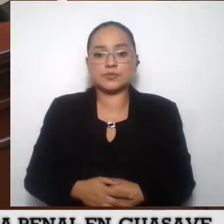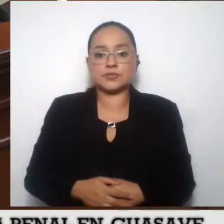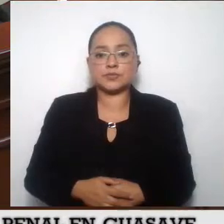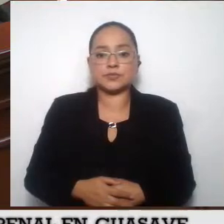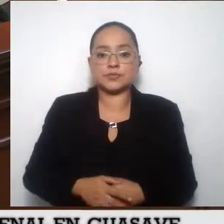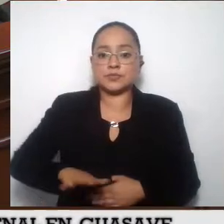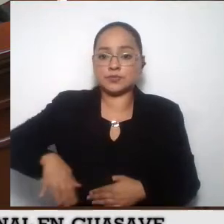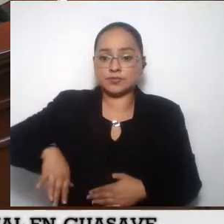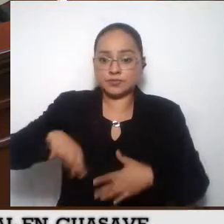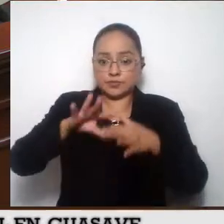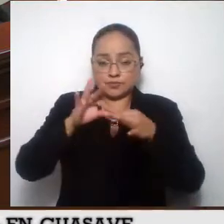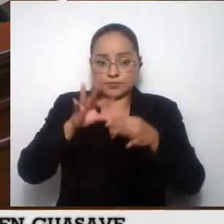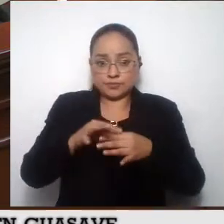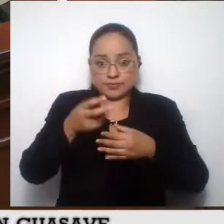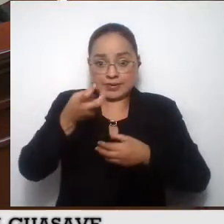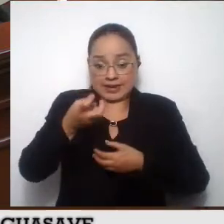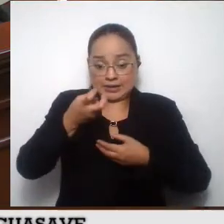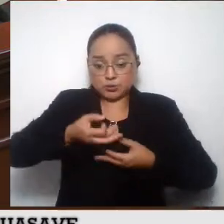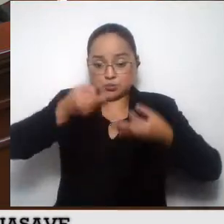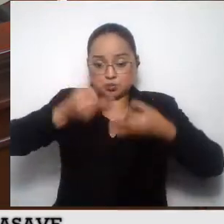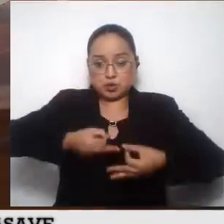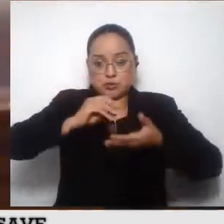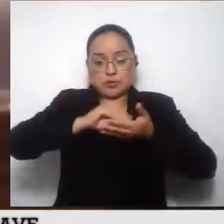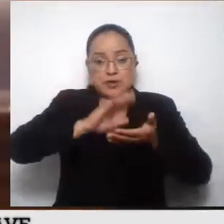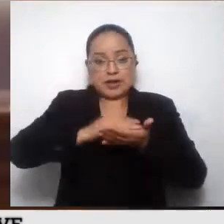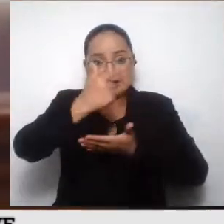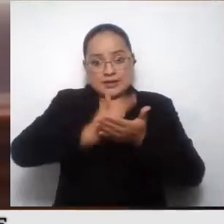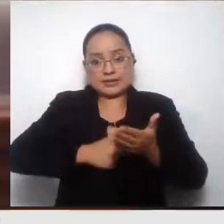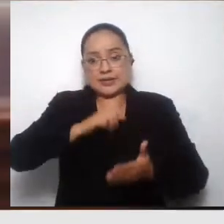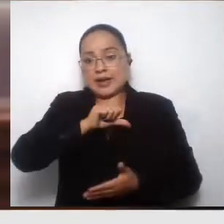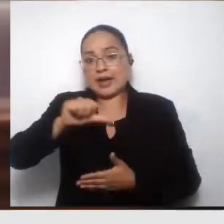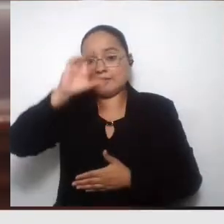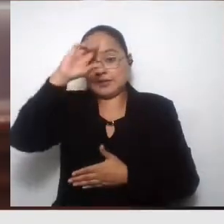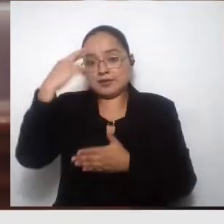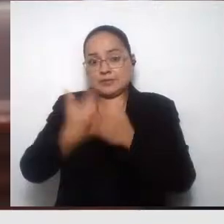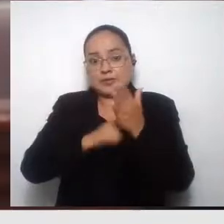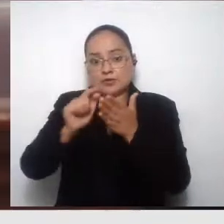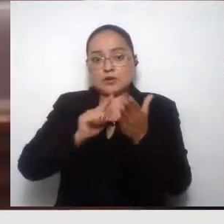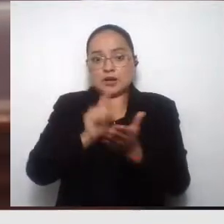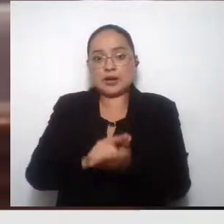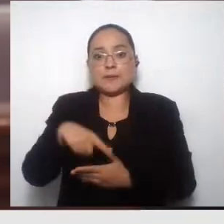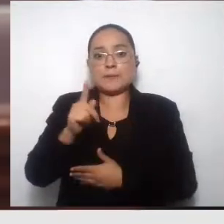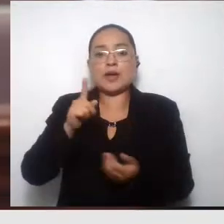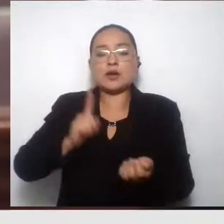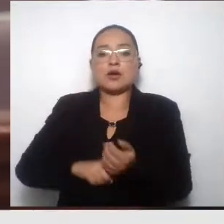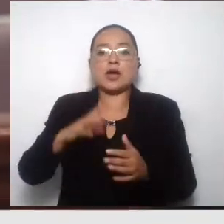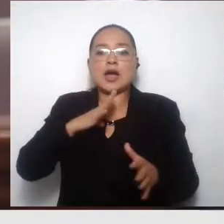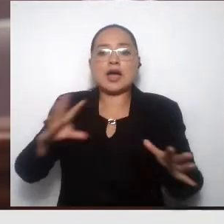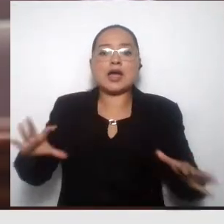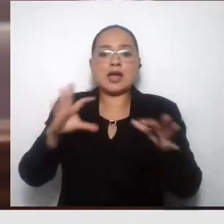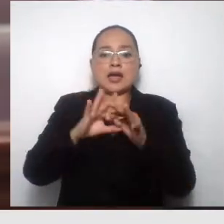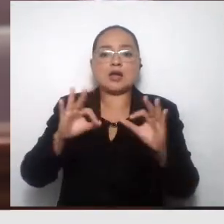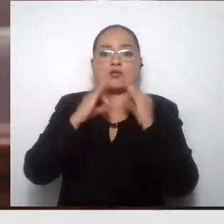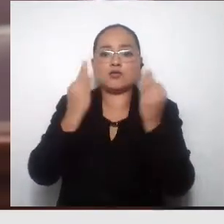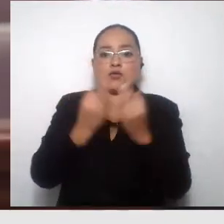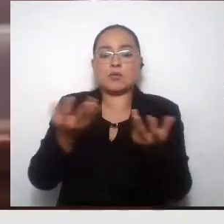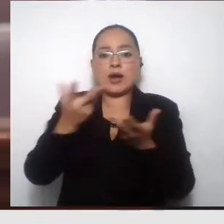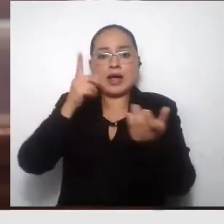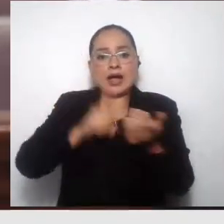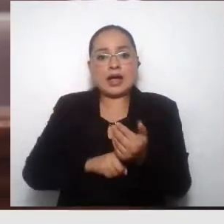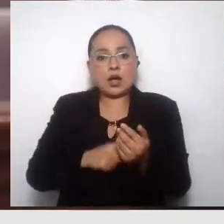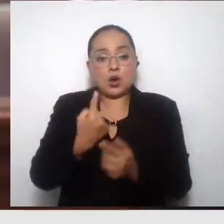registrados oficialmente, pero según especialistas, por cada delito denunciado, hay 5 que no se